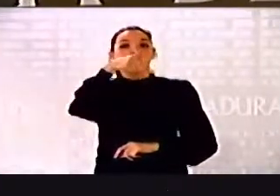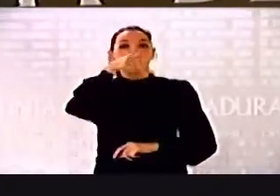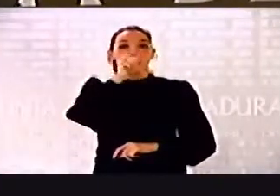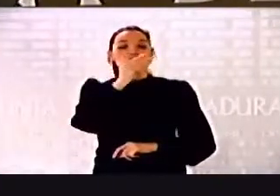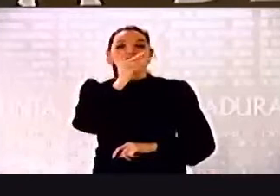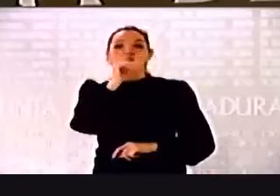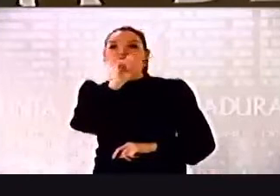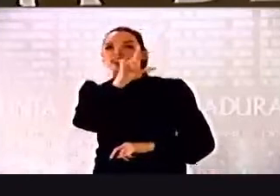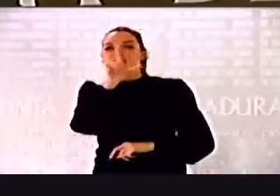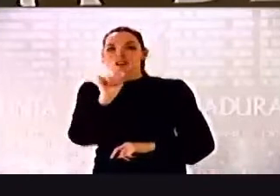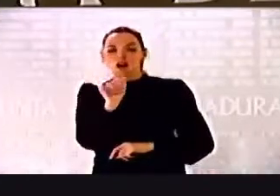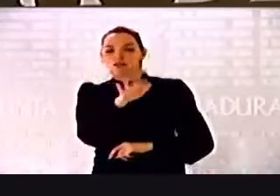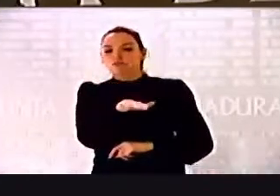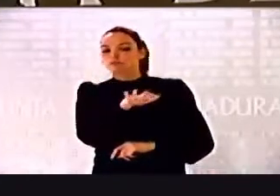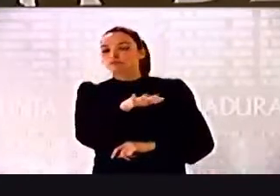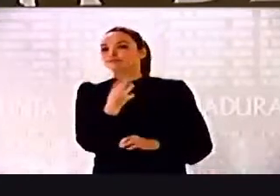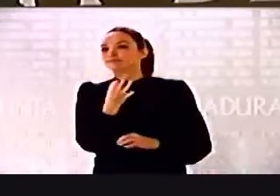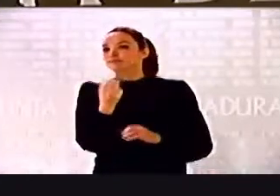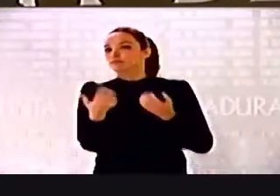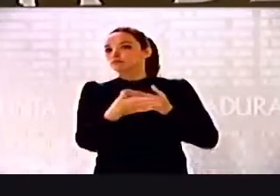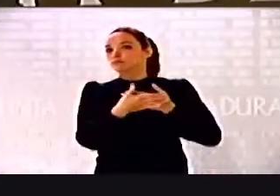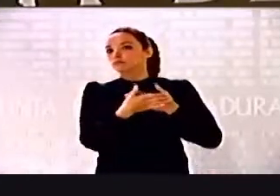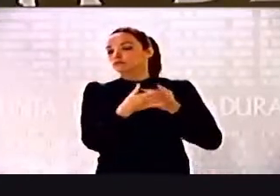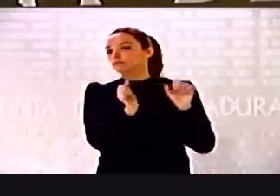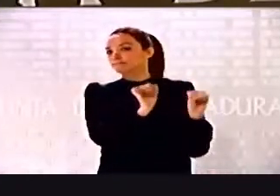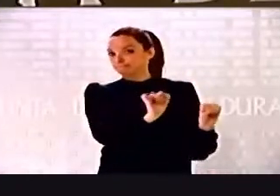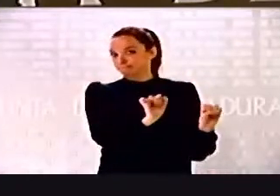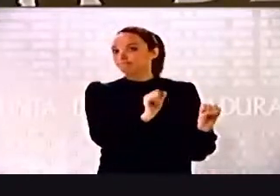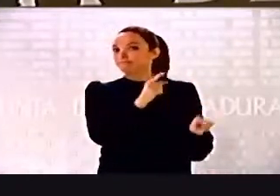hacemos un aislamiento perimetral de la misma,